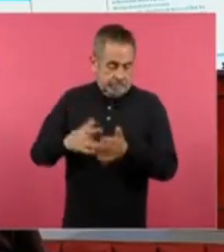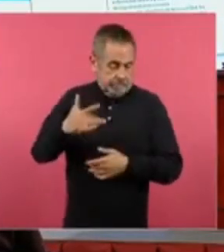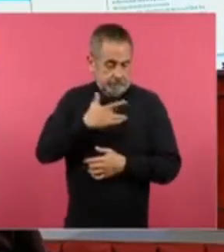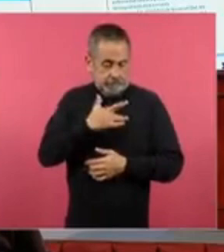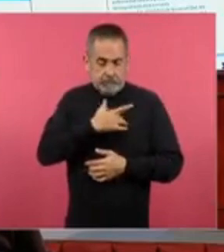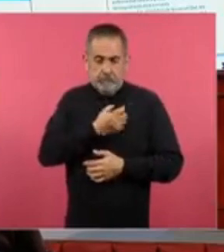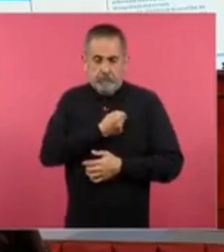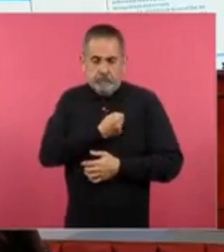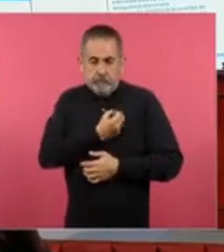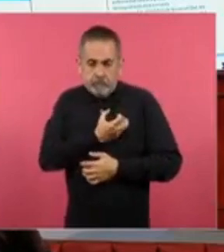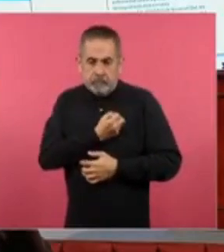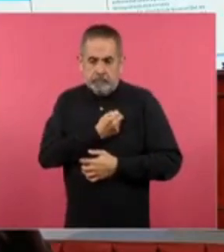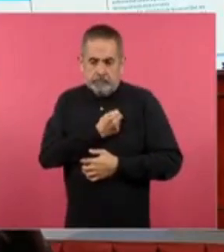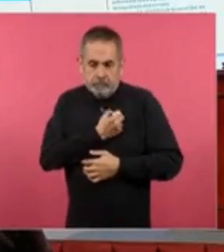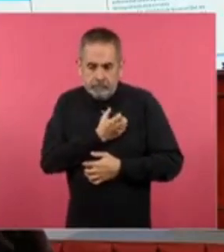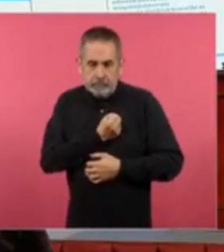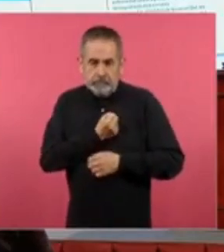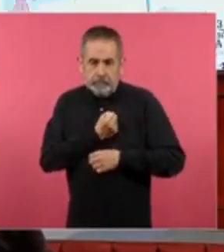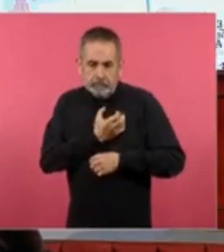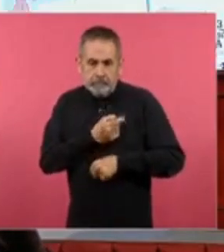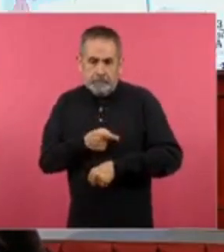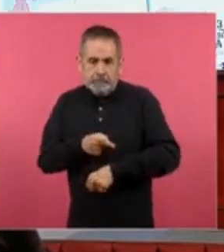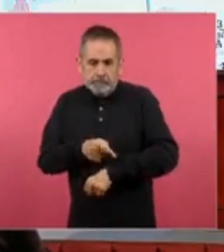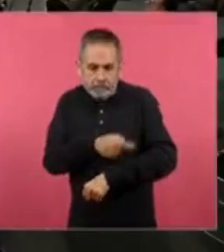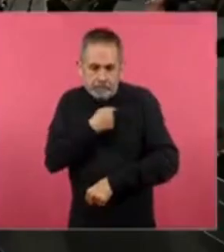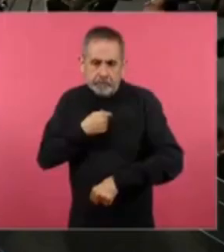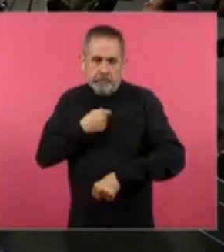que bombea sangre en nuestro cuerpo. La siguiente.